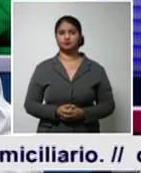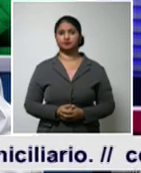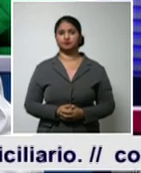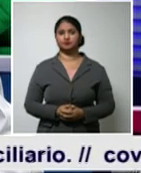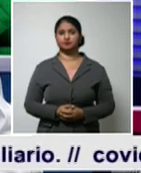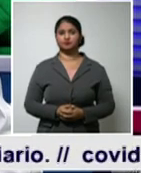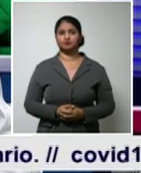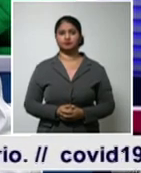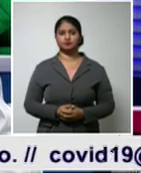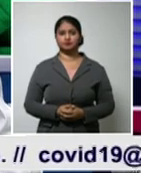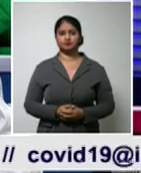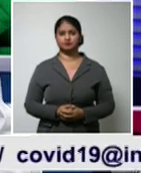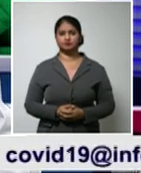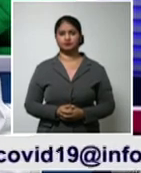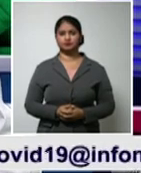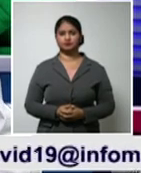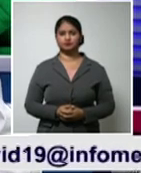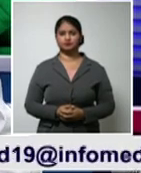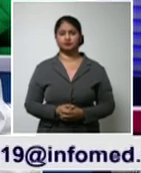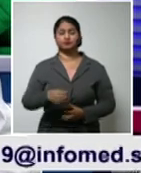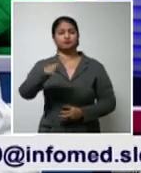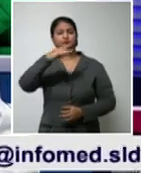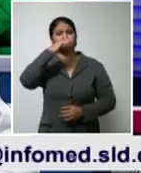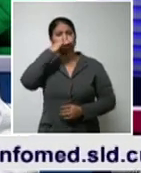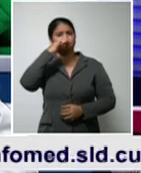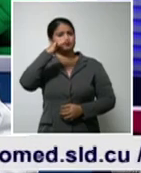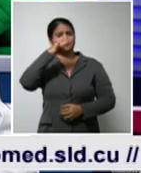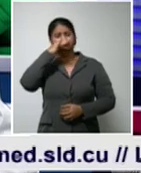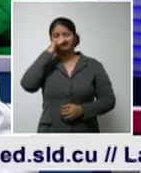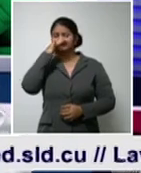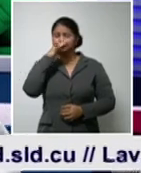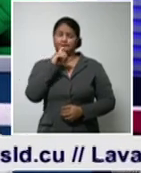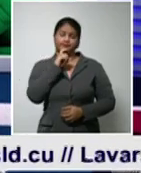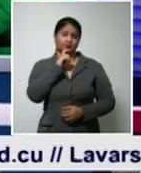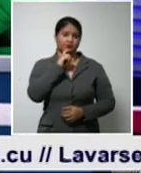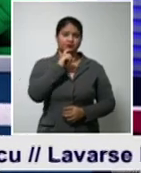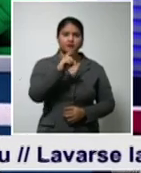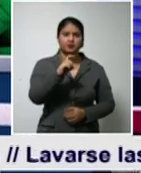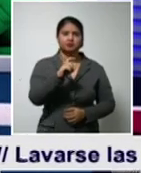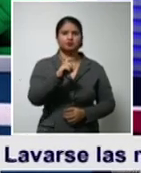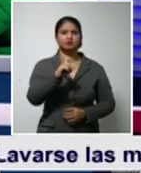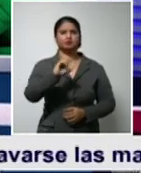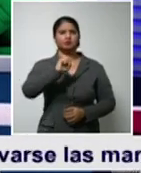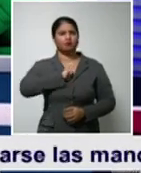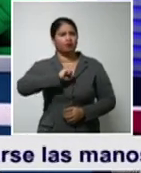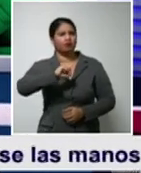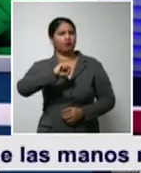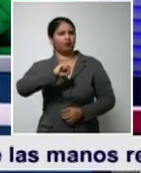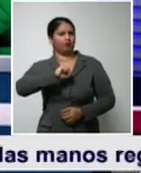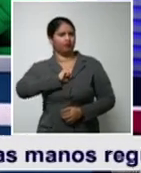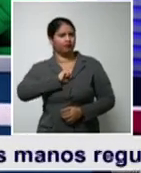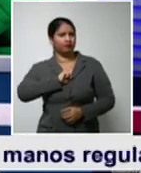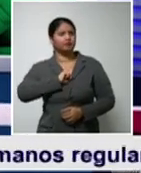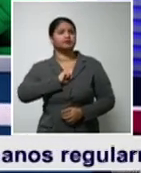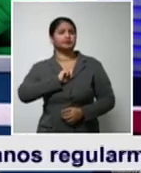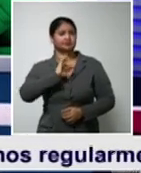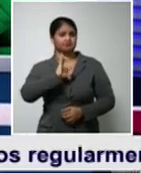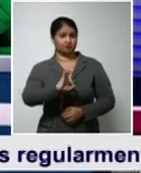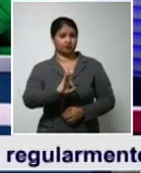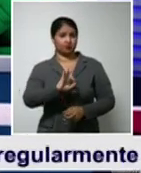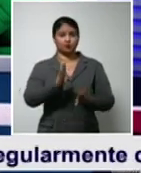una dificultad respiratoria intensa con un deterioro del estado de conciencia, y lamentablemente